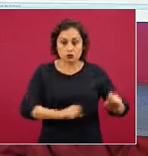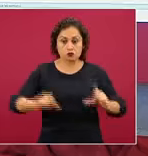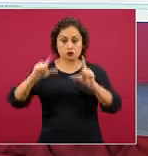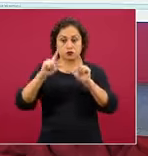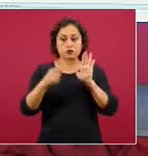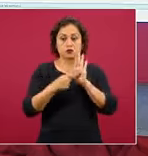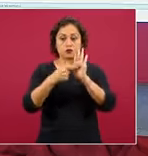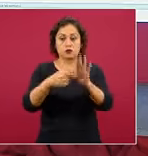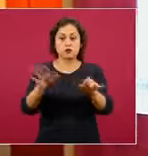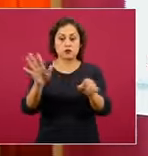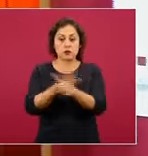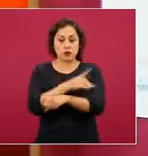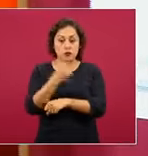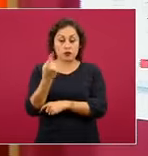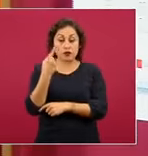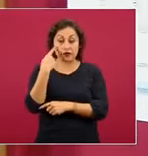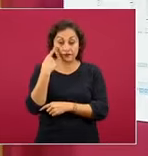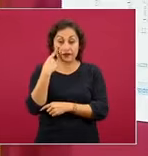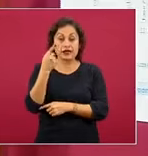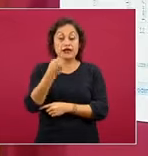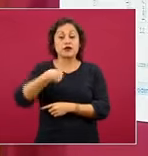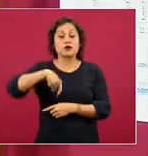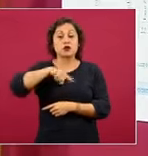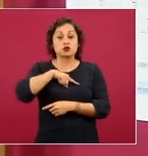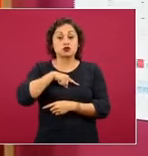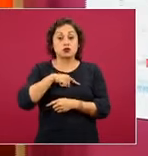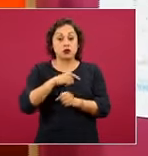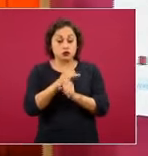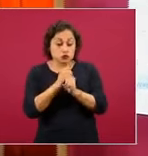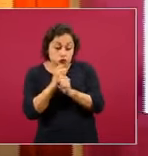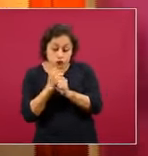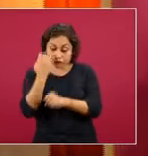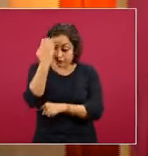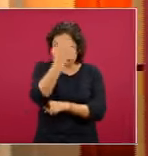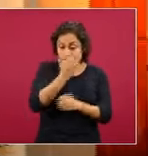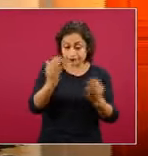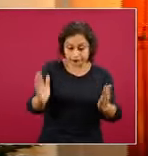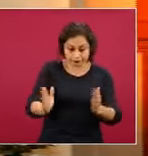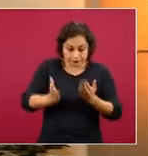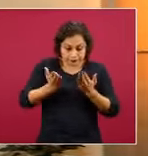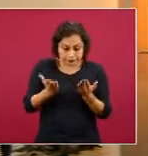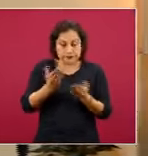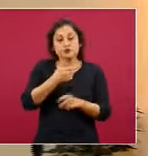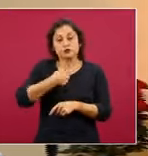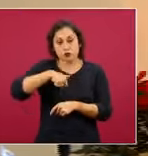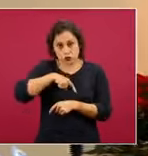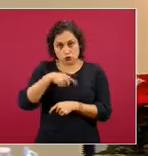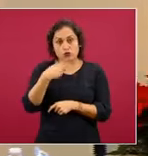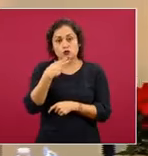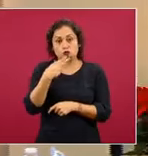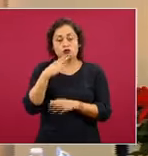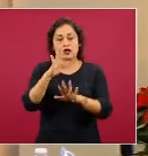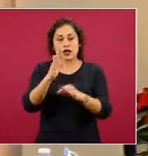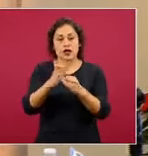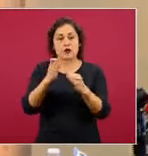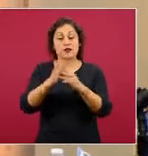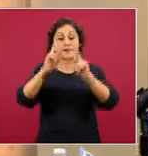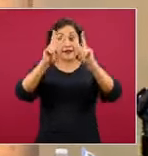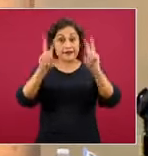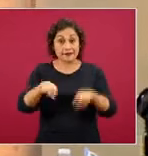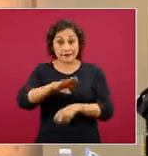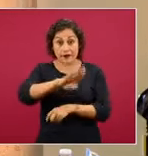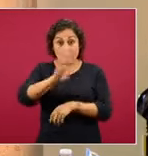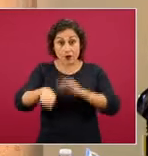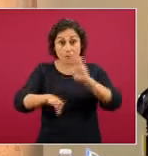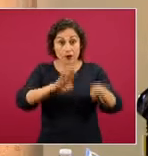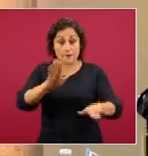esta es la forma en que nosotros estamos evaluando y utilizando. Este exceso de mortalidad no solamente es para presentarlo